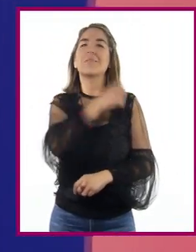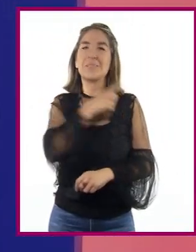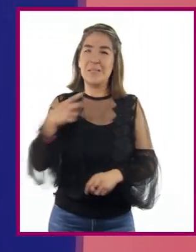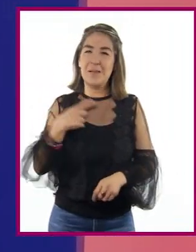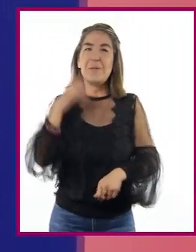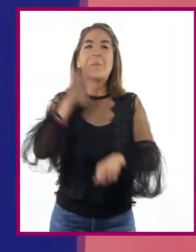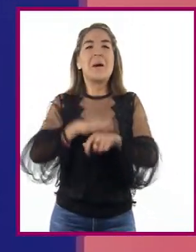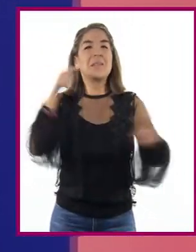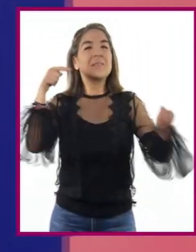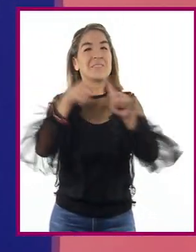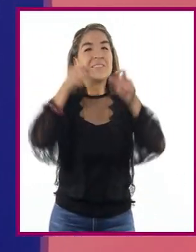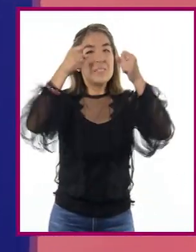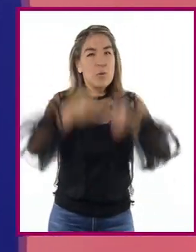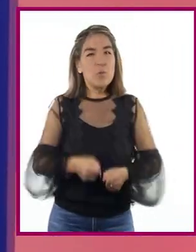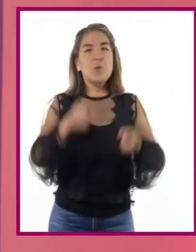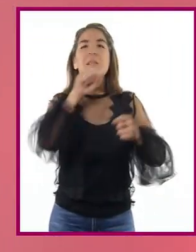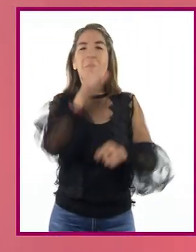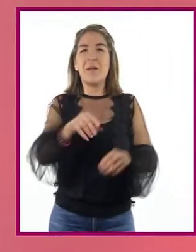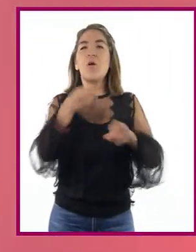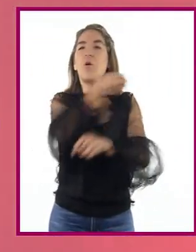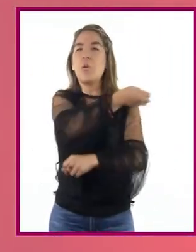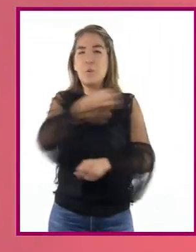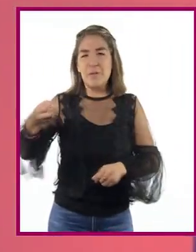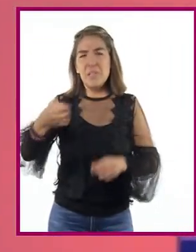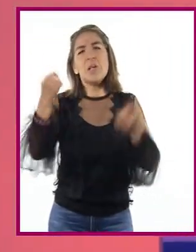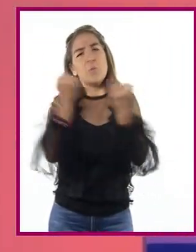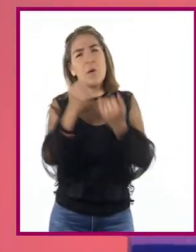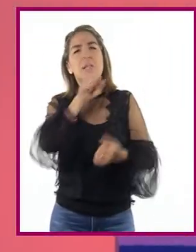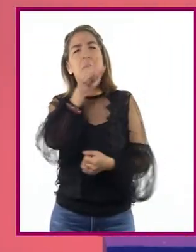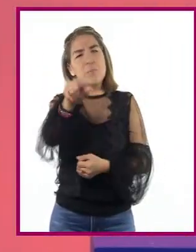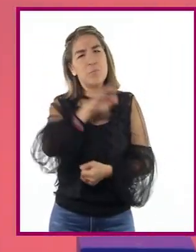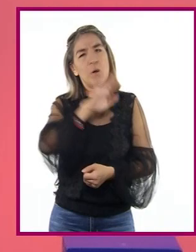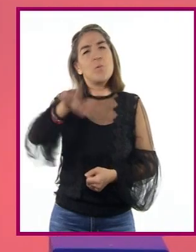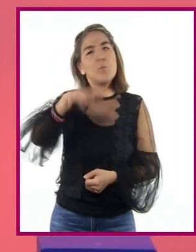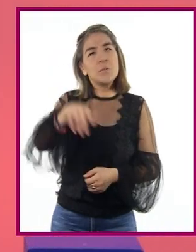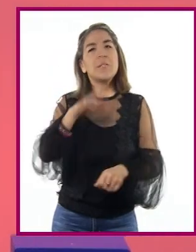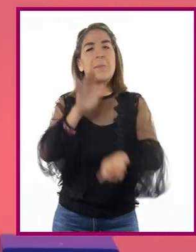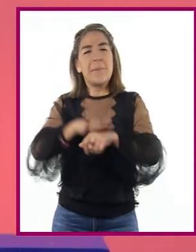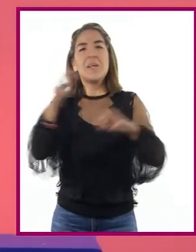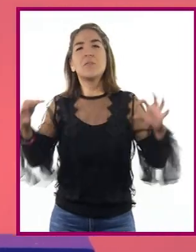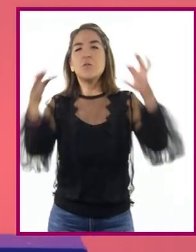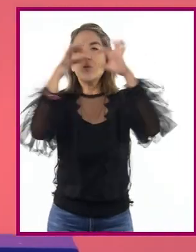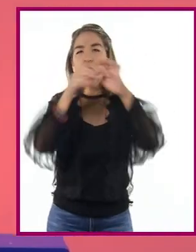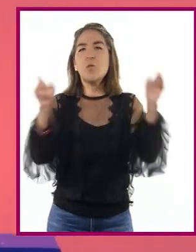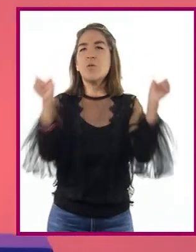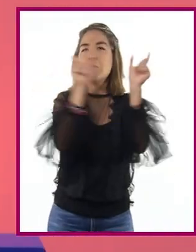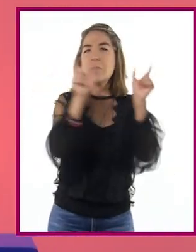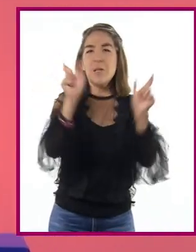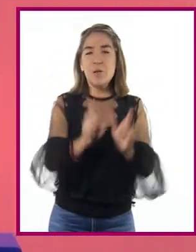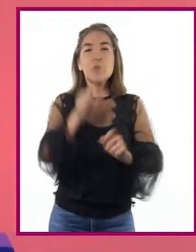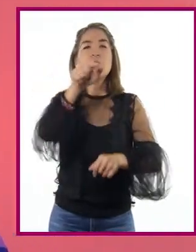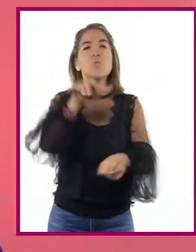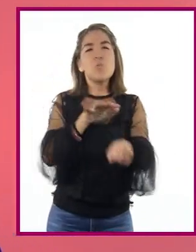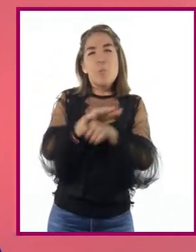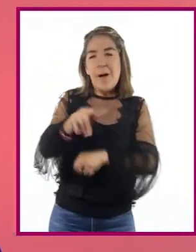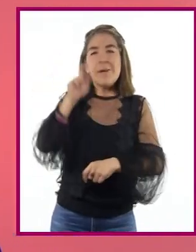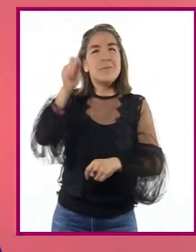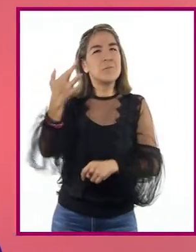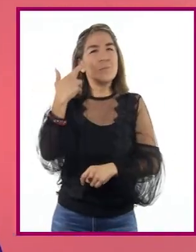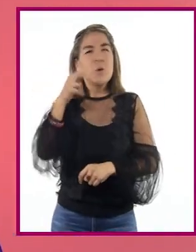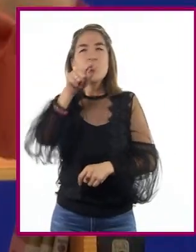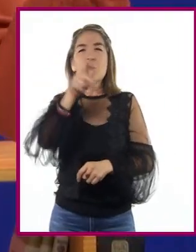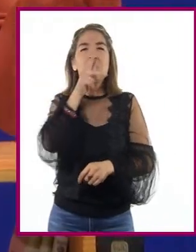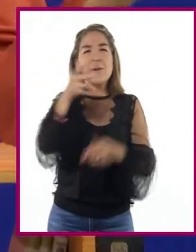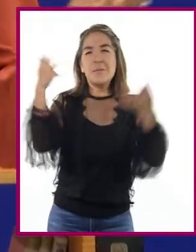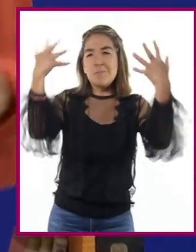más convincentes y ordenadas. Además, pueden buscar más conectores y ensayar cuáles son las ideales para poder